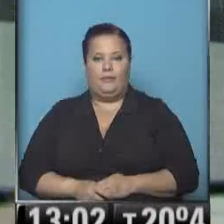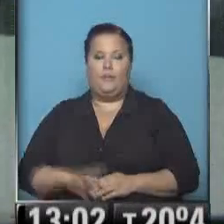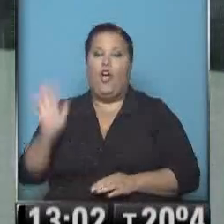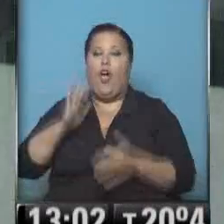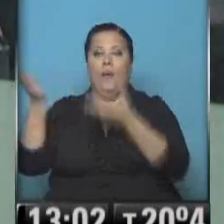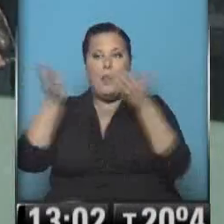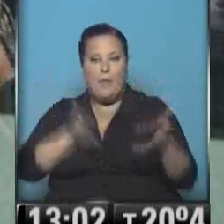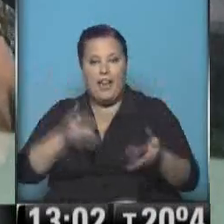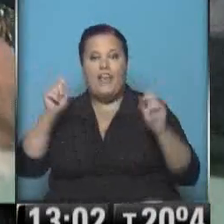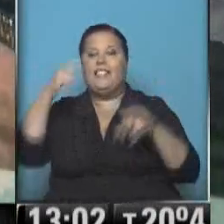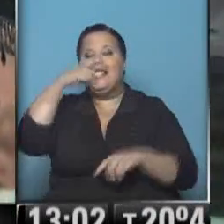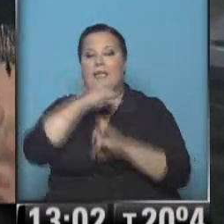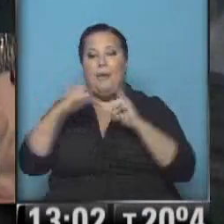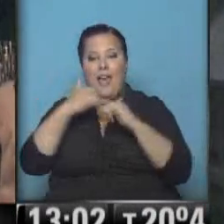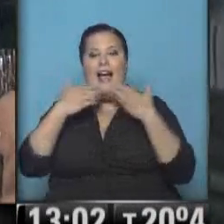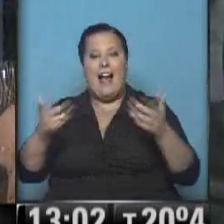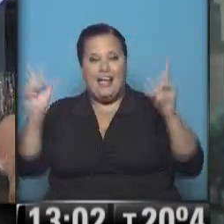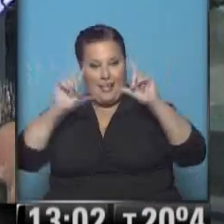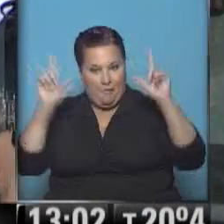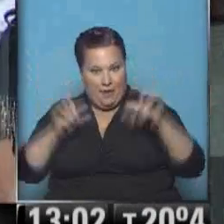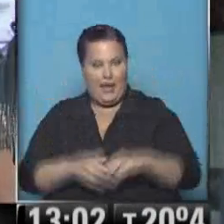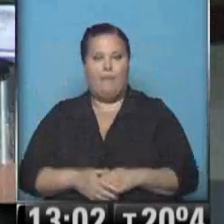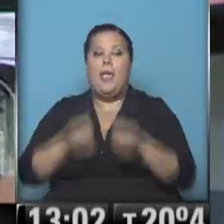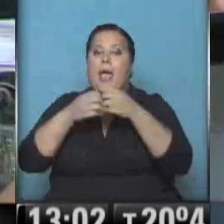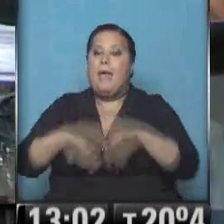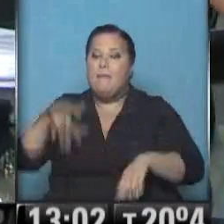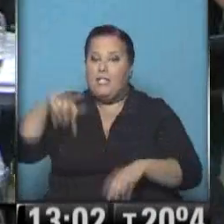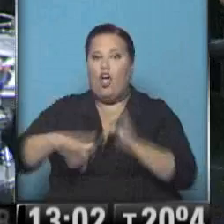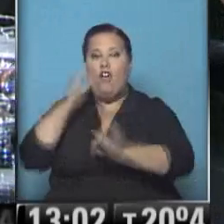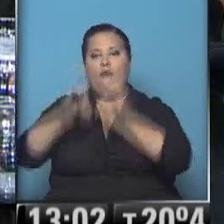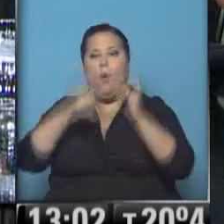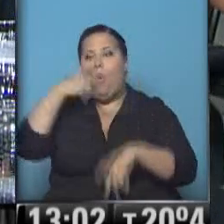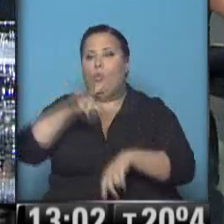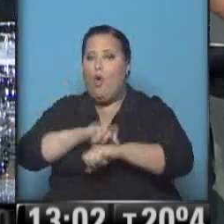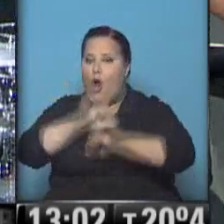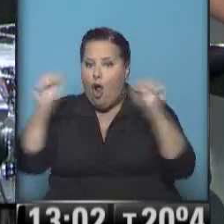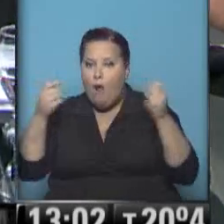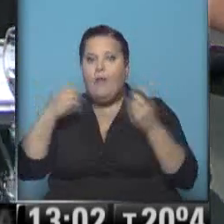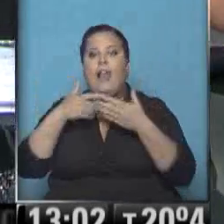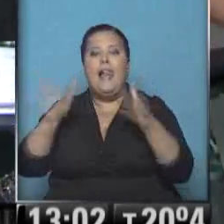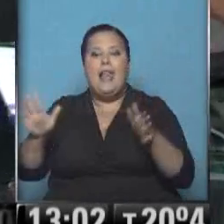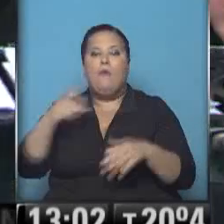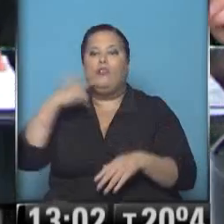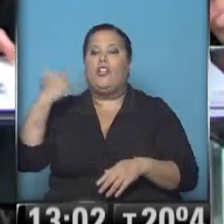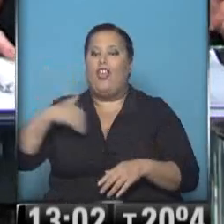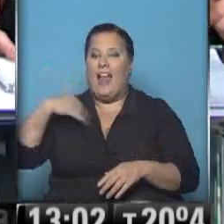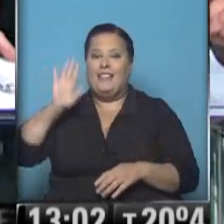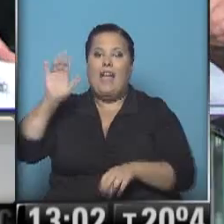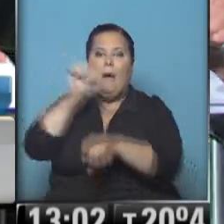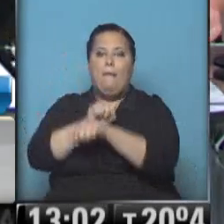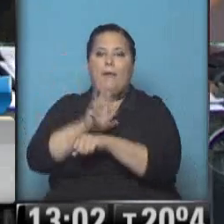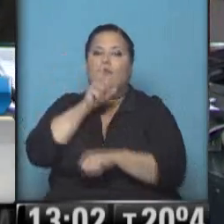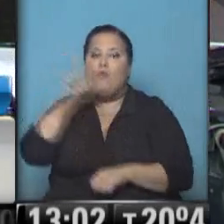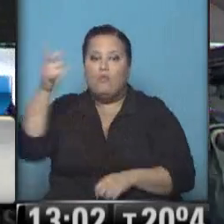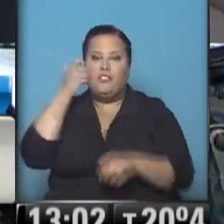Hola, bienvenidos a Visión 7 Mediodía, gracias por acompañarnos. Y comenzamos con una información de último momento porque liberaron al joven argentino que estaba detenido